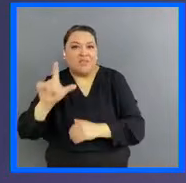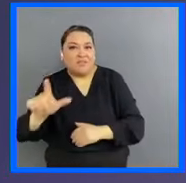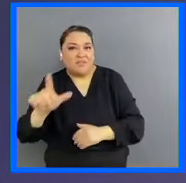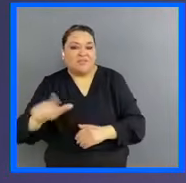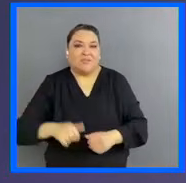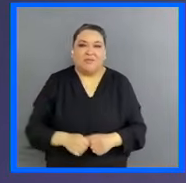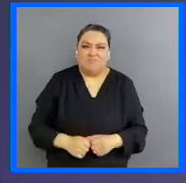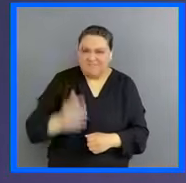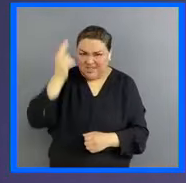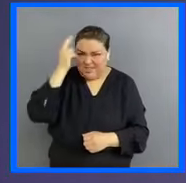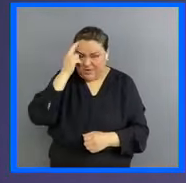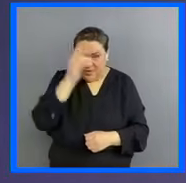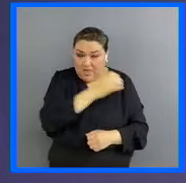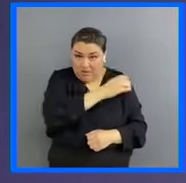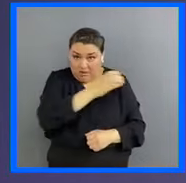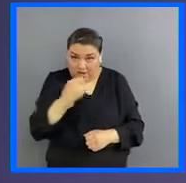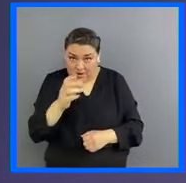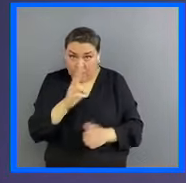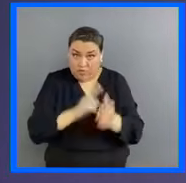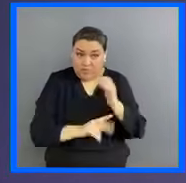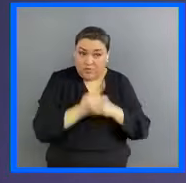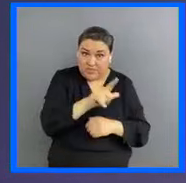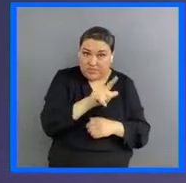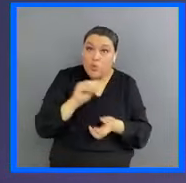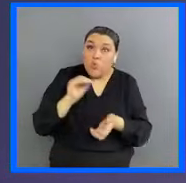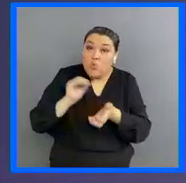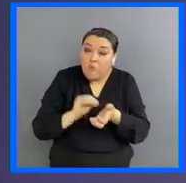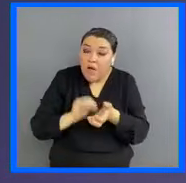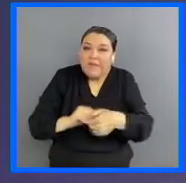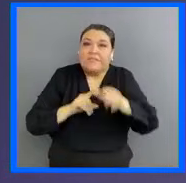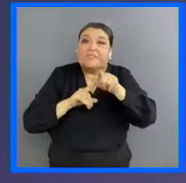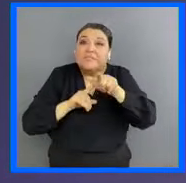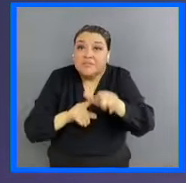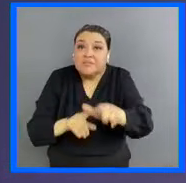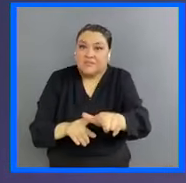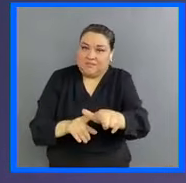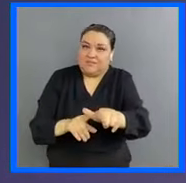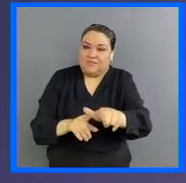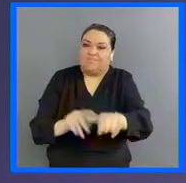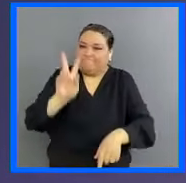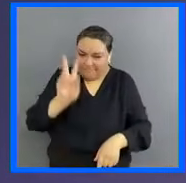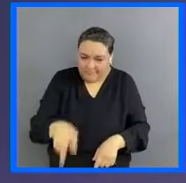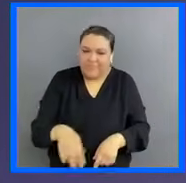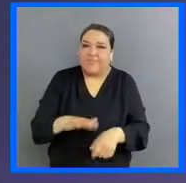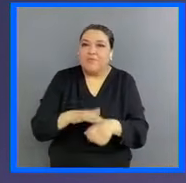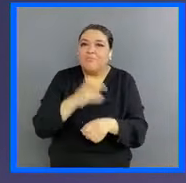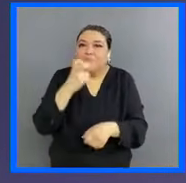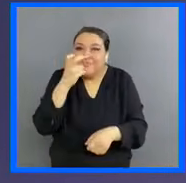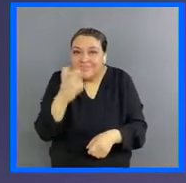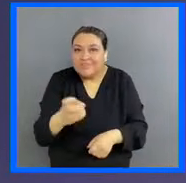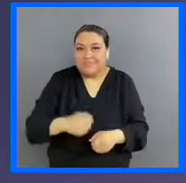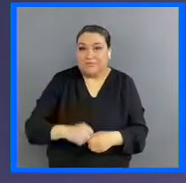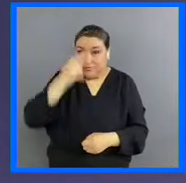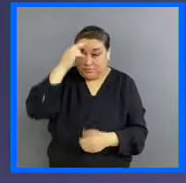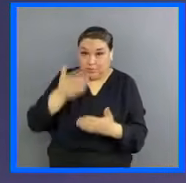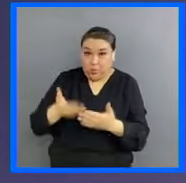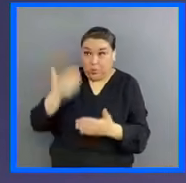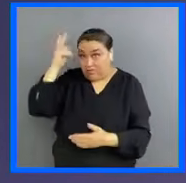muy vigente, está más vigente que nunca, ¿no? Por estas razones, ¿no? Porque fue